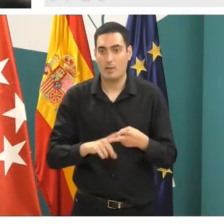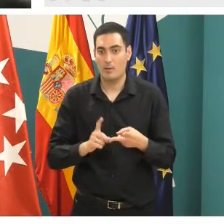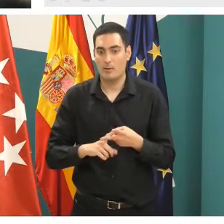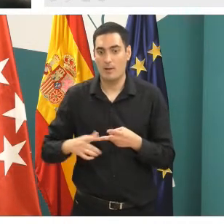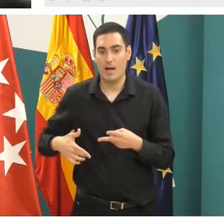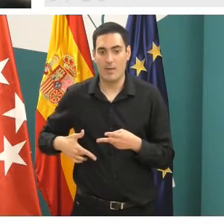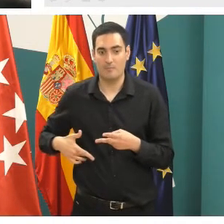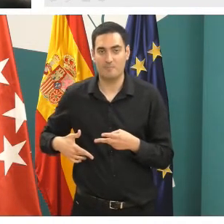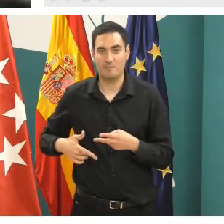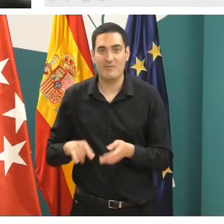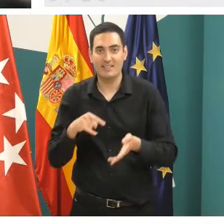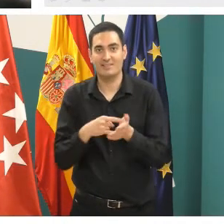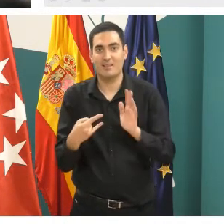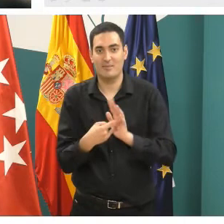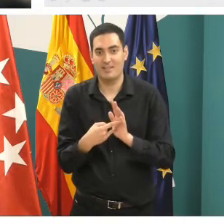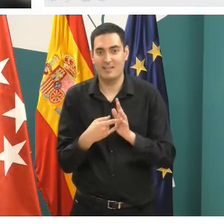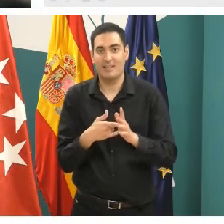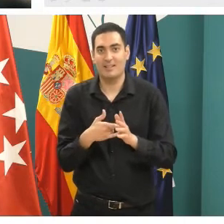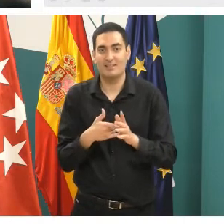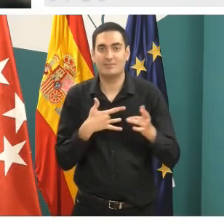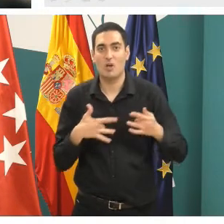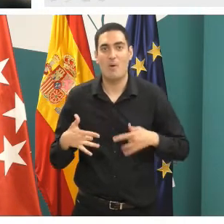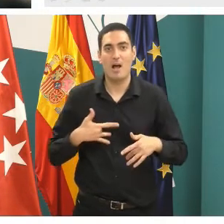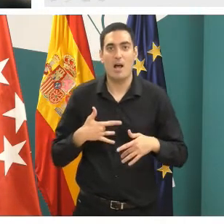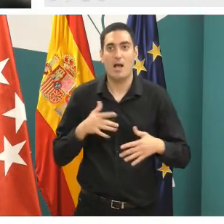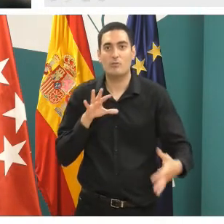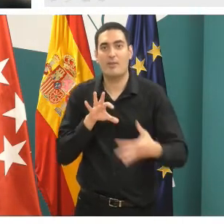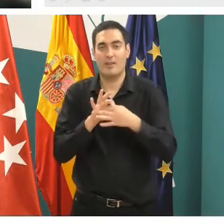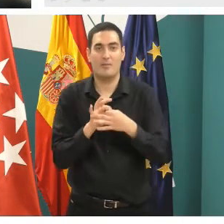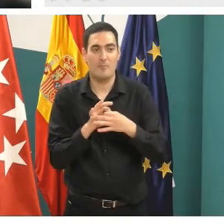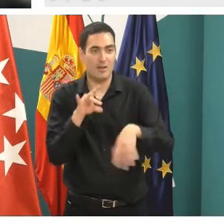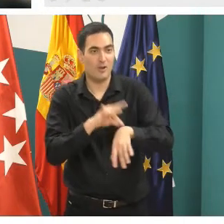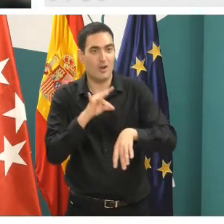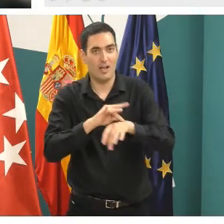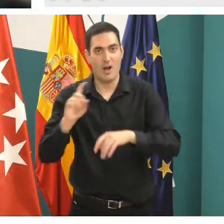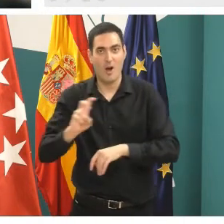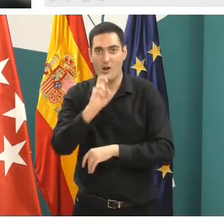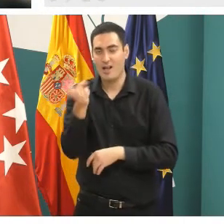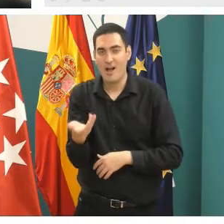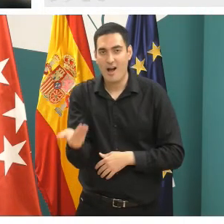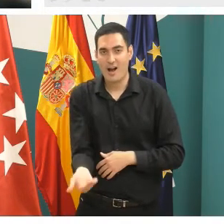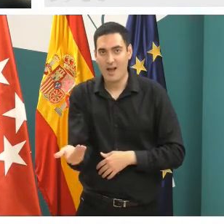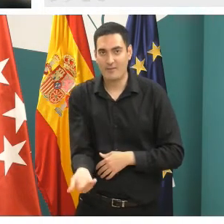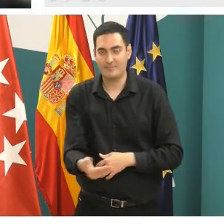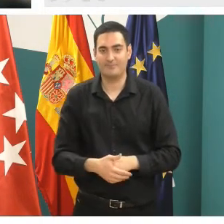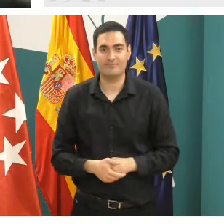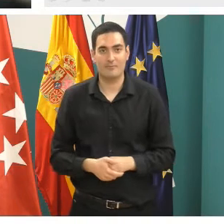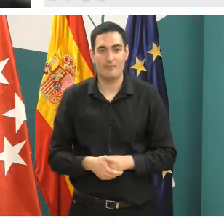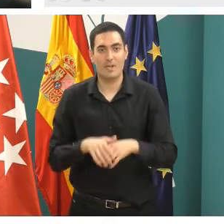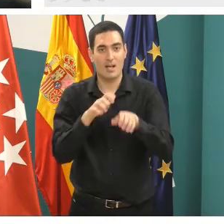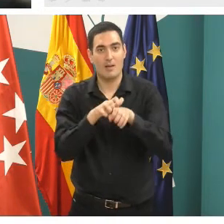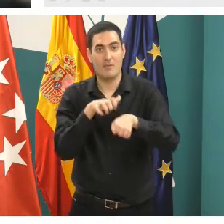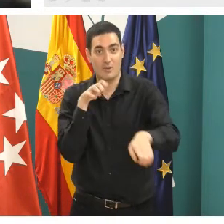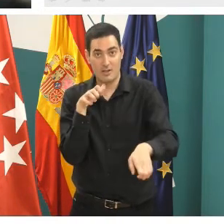sistema neuromuscular, porque pueden ser el síntoma clave o asociadas a otras patologías muy graves. La gran mayoría